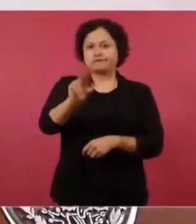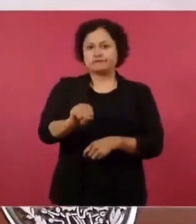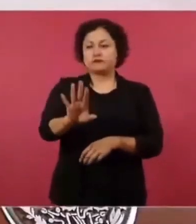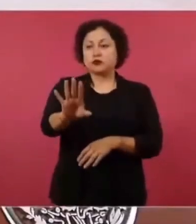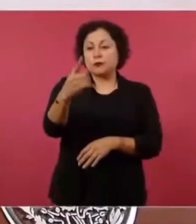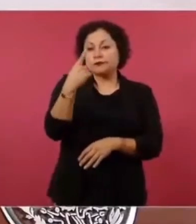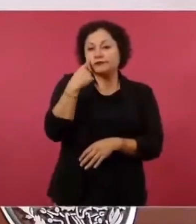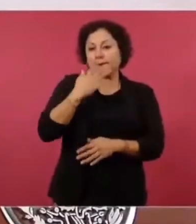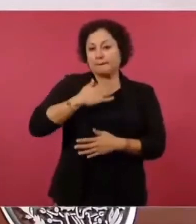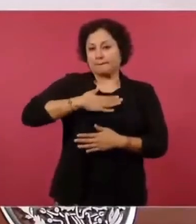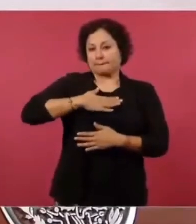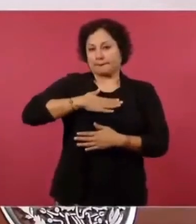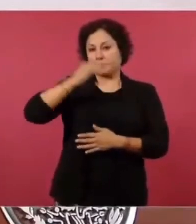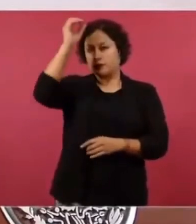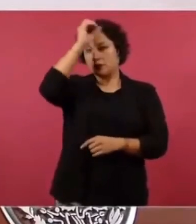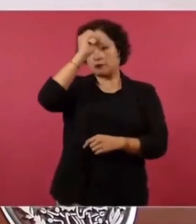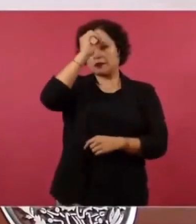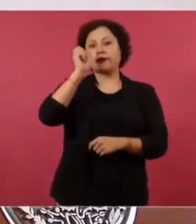repetición.